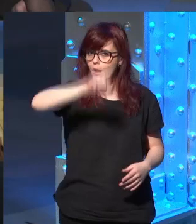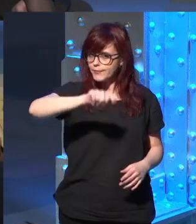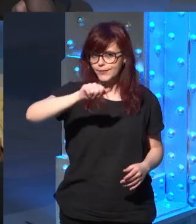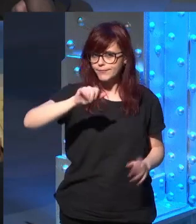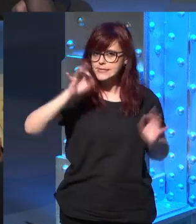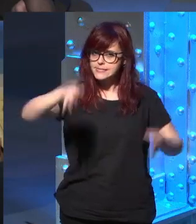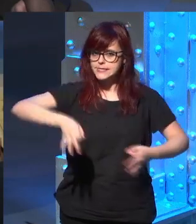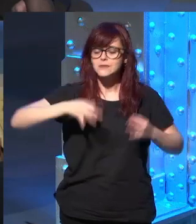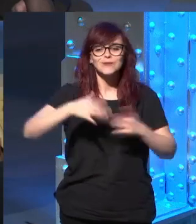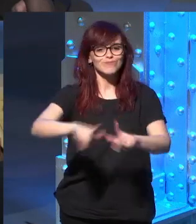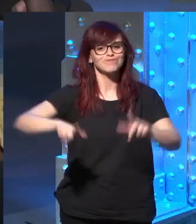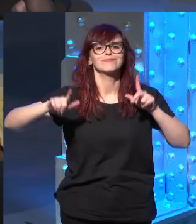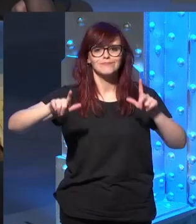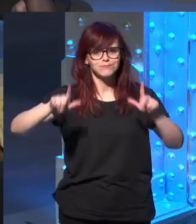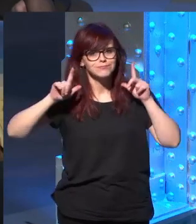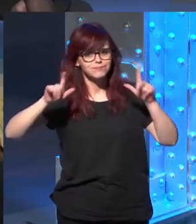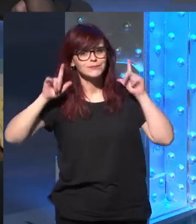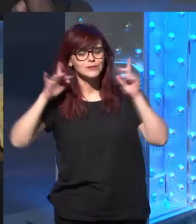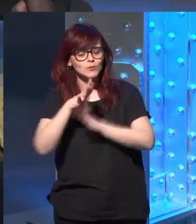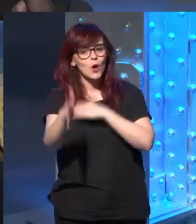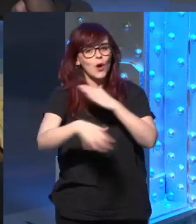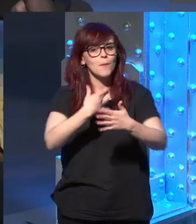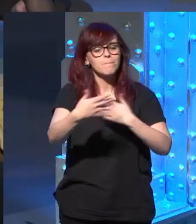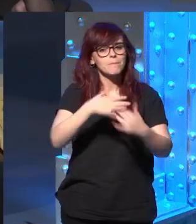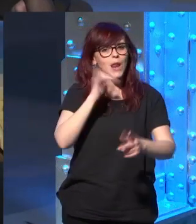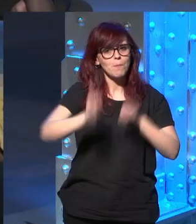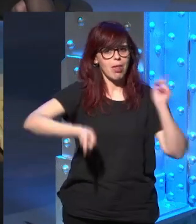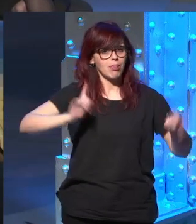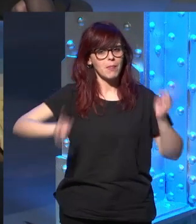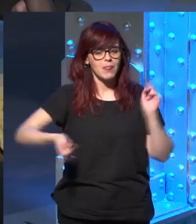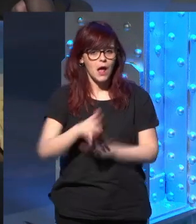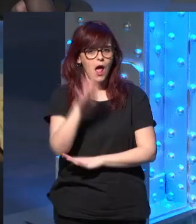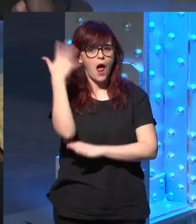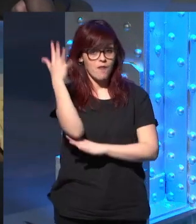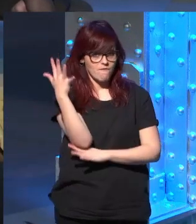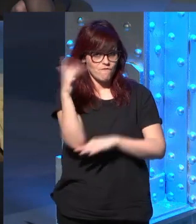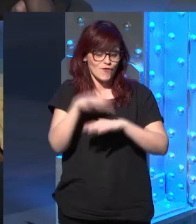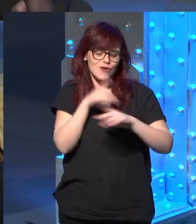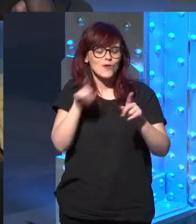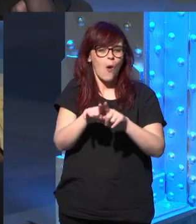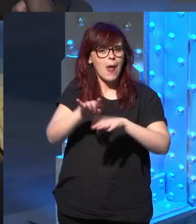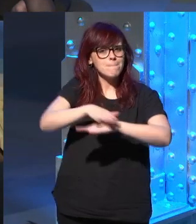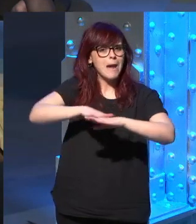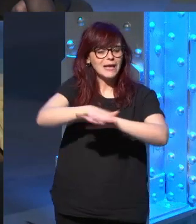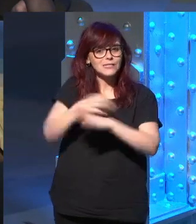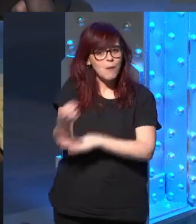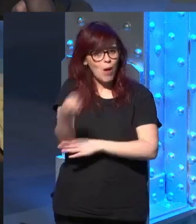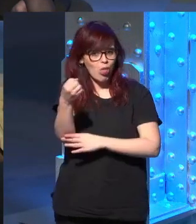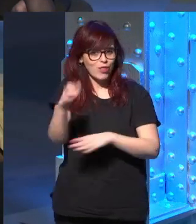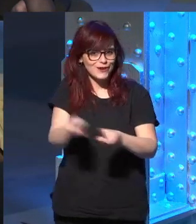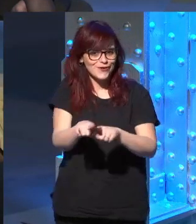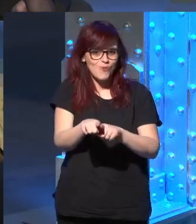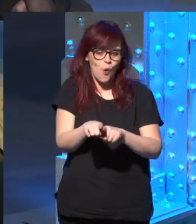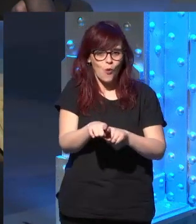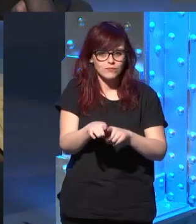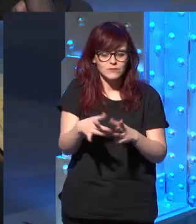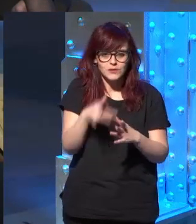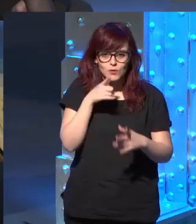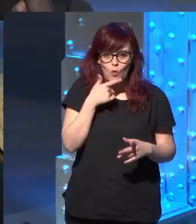son los que se ven y la mano que siempre manda, ¿no? El árbol que sustenta la casa. Y quería también una manera